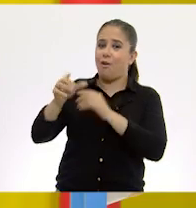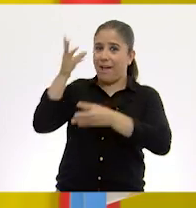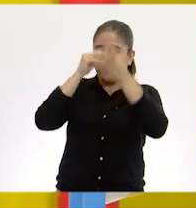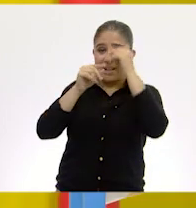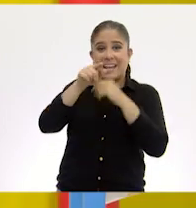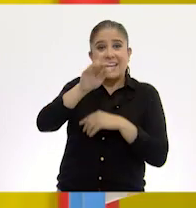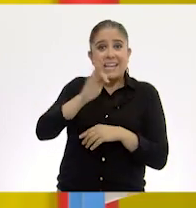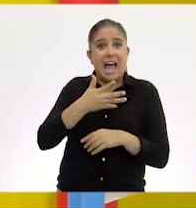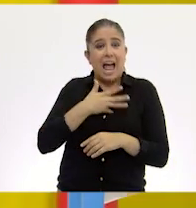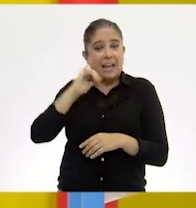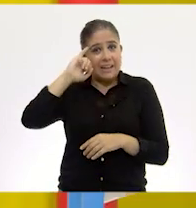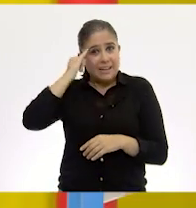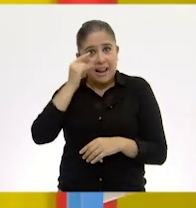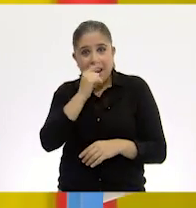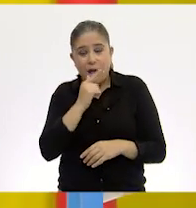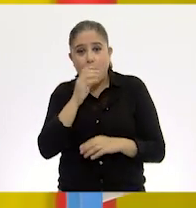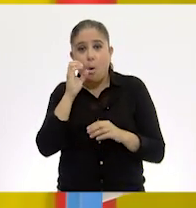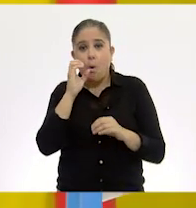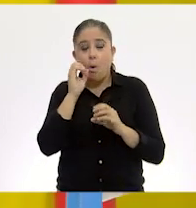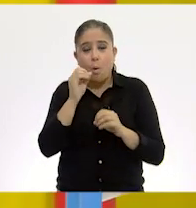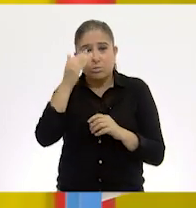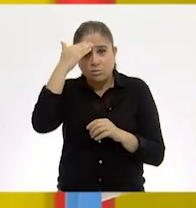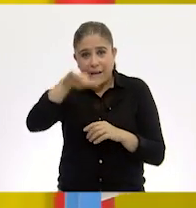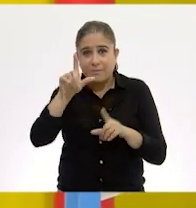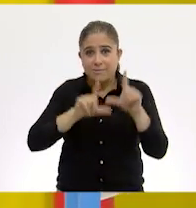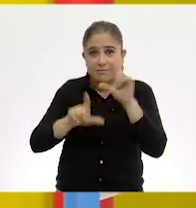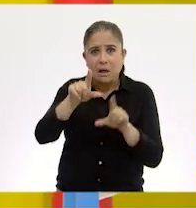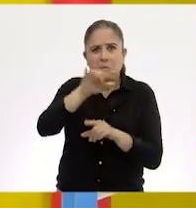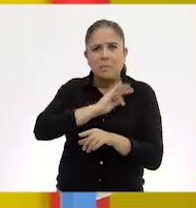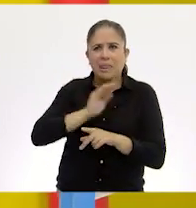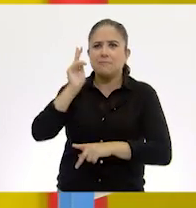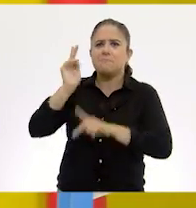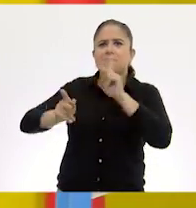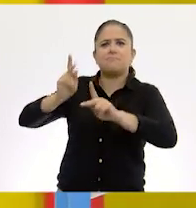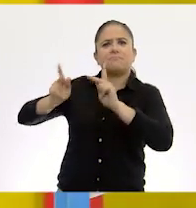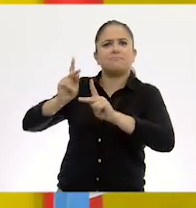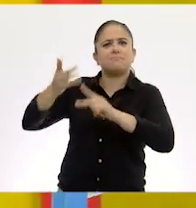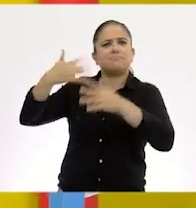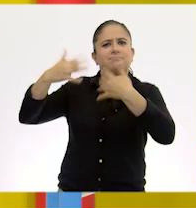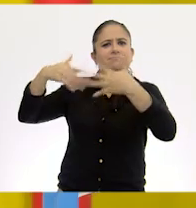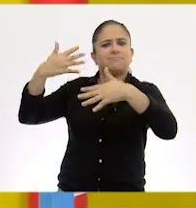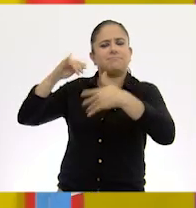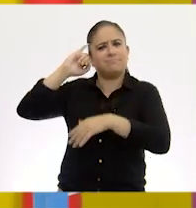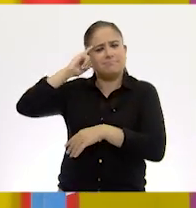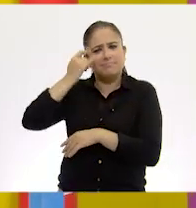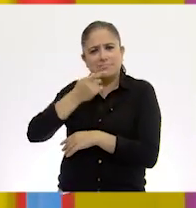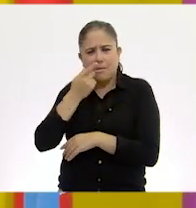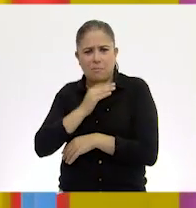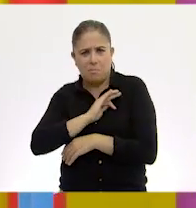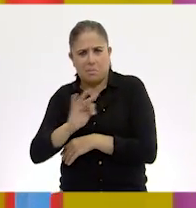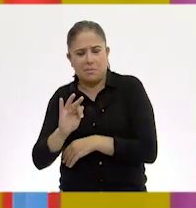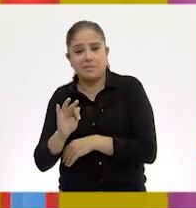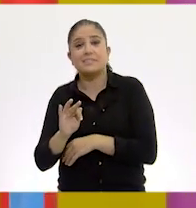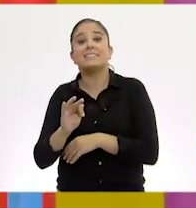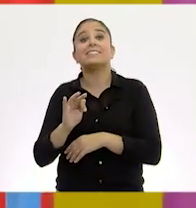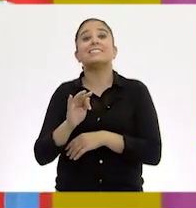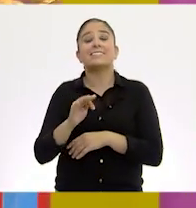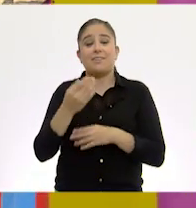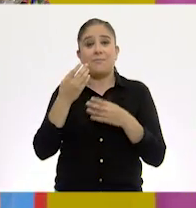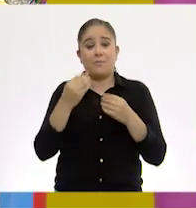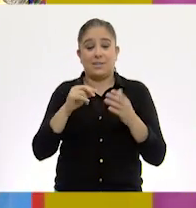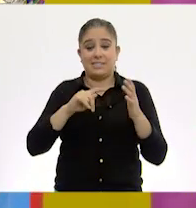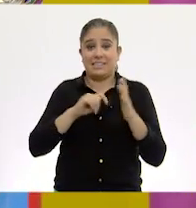fortuna de hablar una lengua indígena, aprovecha también este momento para practicarla. Por hoy hemos terminado con el tema Muchas